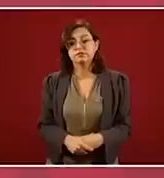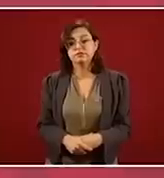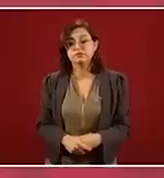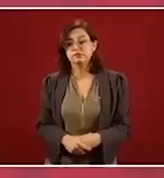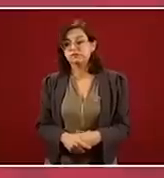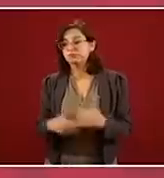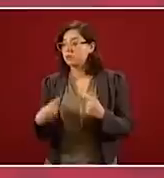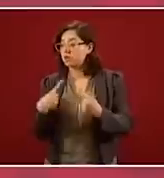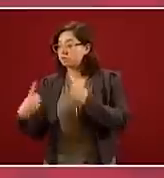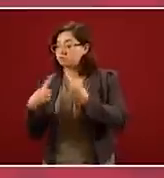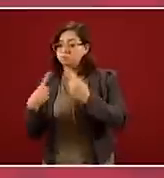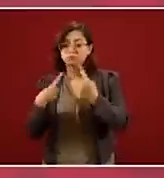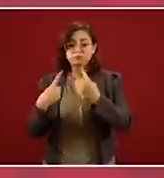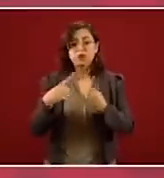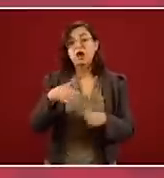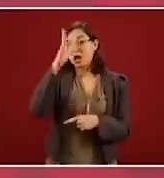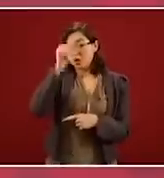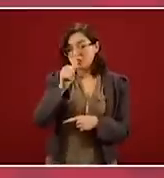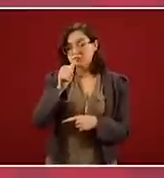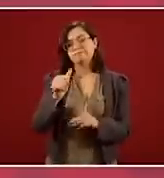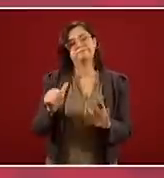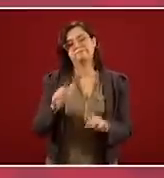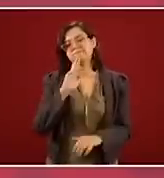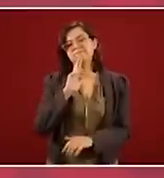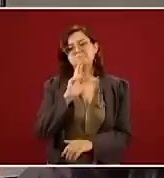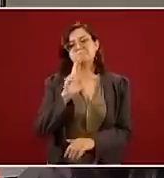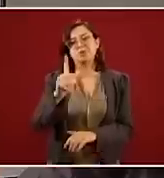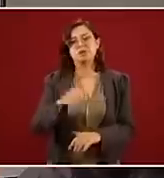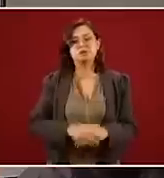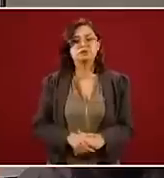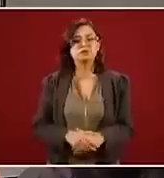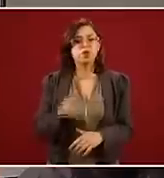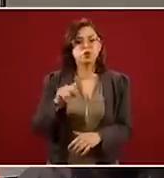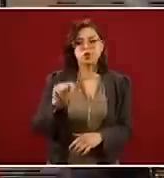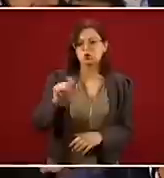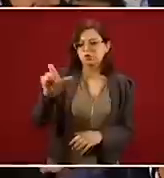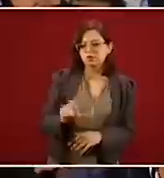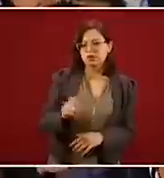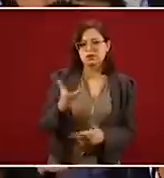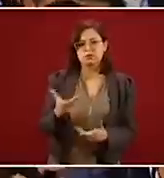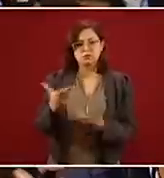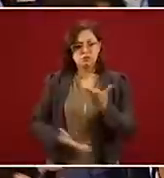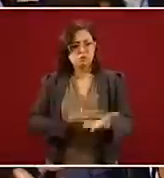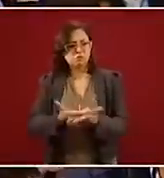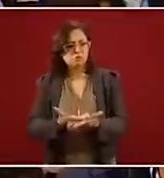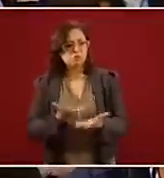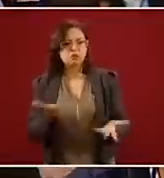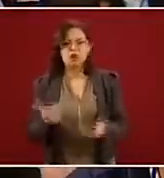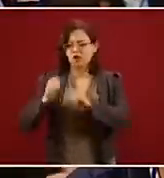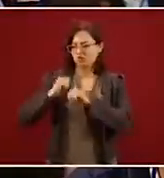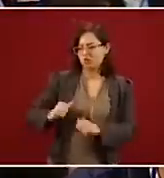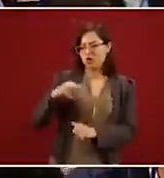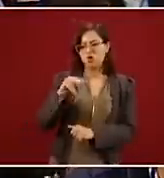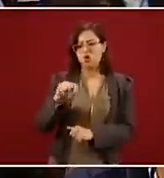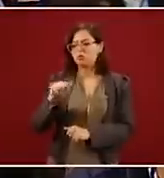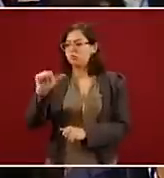acuerdo, pues es lo mejor. ¿No ofrece nada Notimex para llegar a un acuerdo? Las autoridades de Notimex